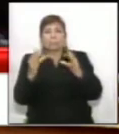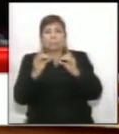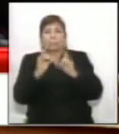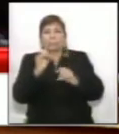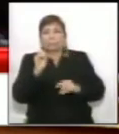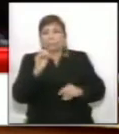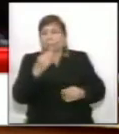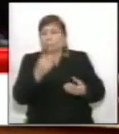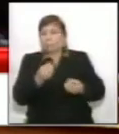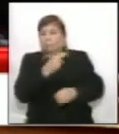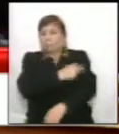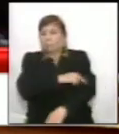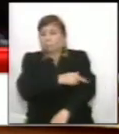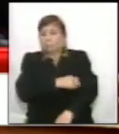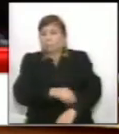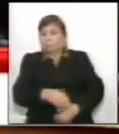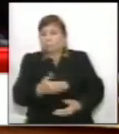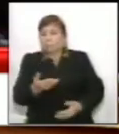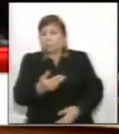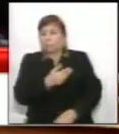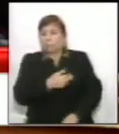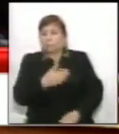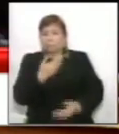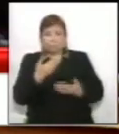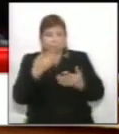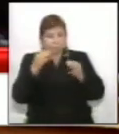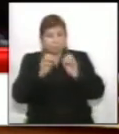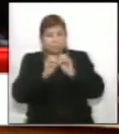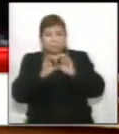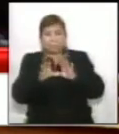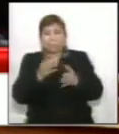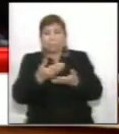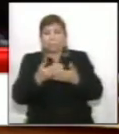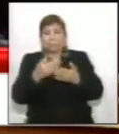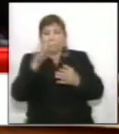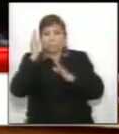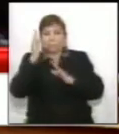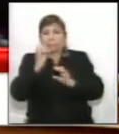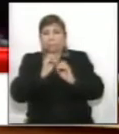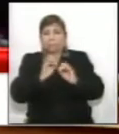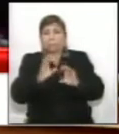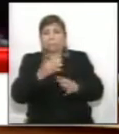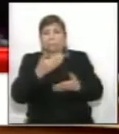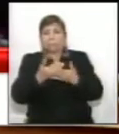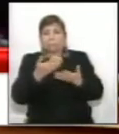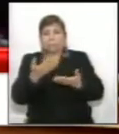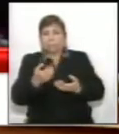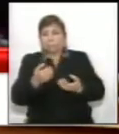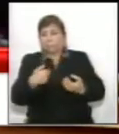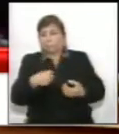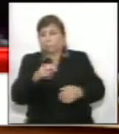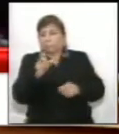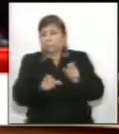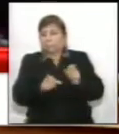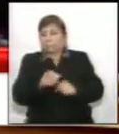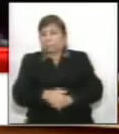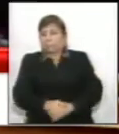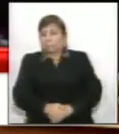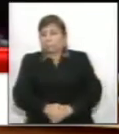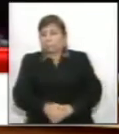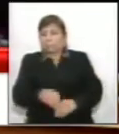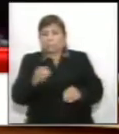tenemos y en qué hospitales. Señor Premier, seamos transparentes. Mensaje más claro es lo que necesita la población. Y es